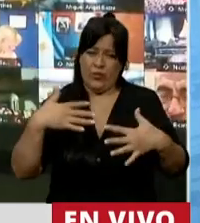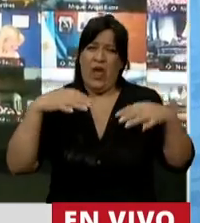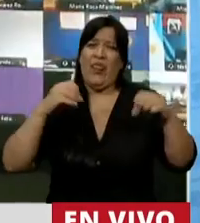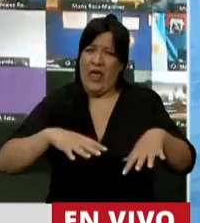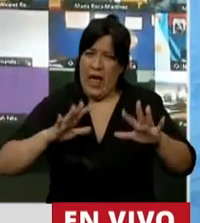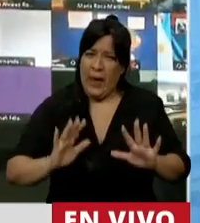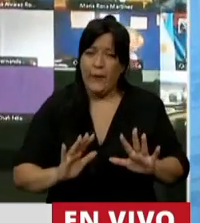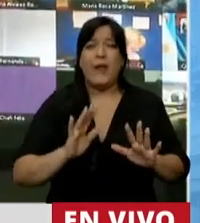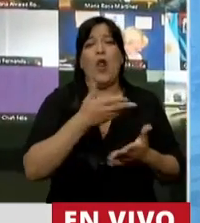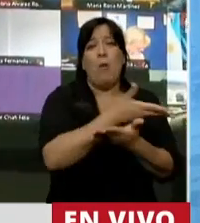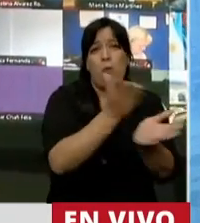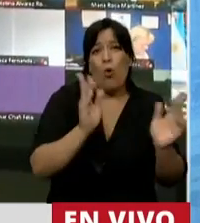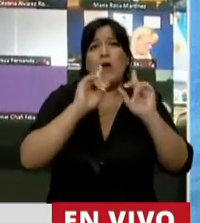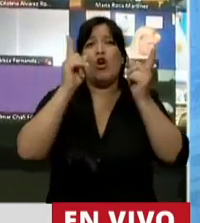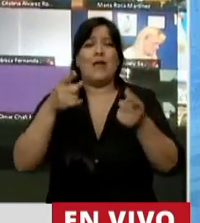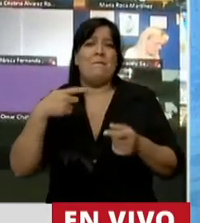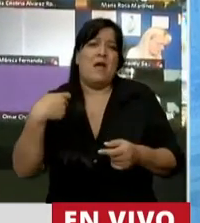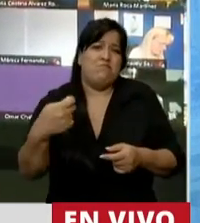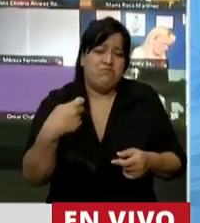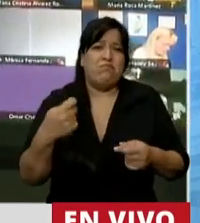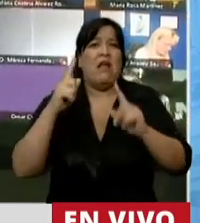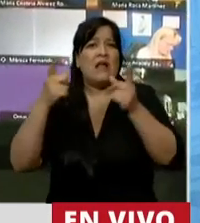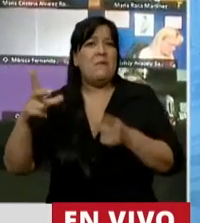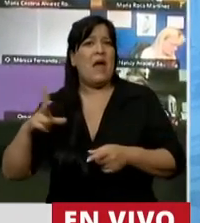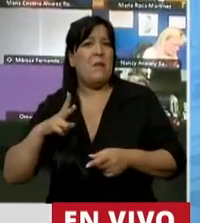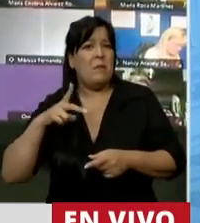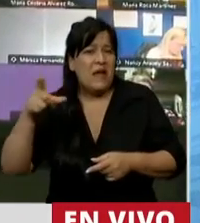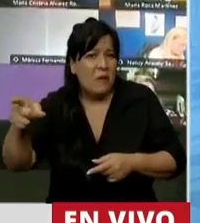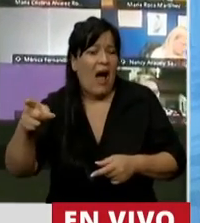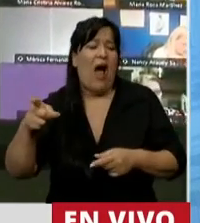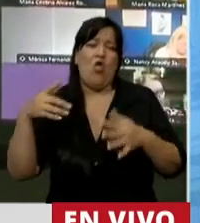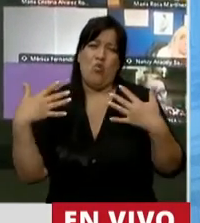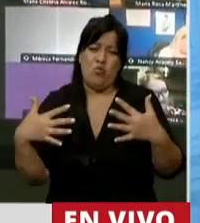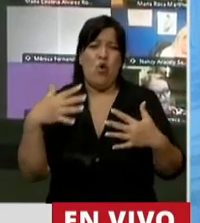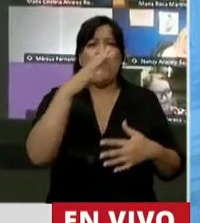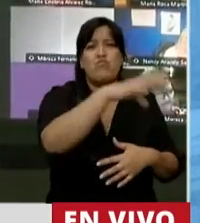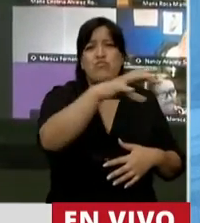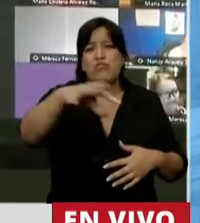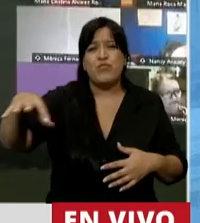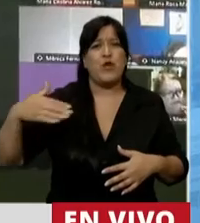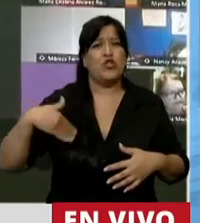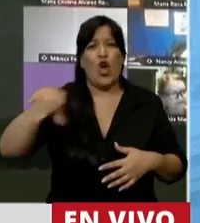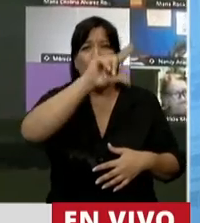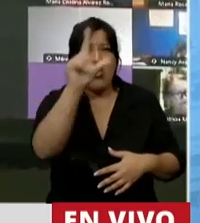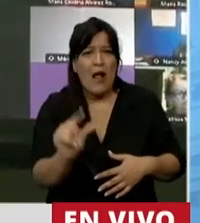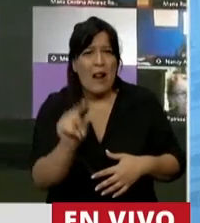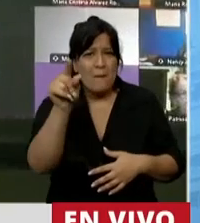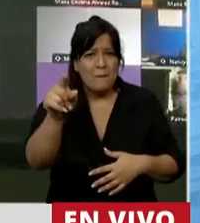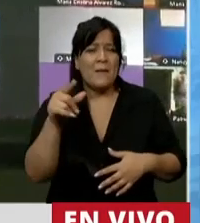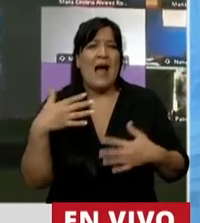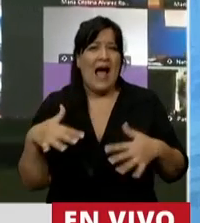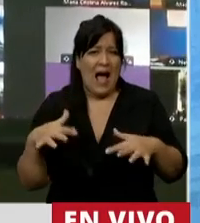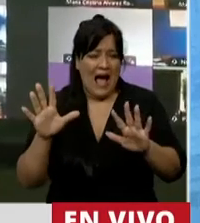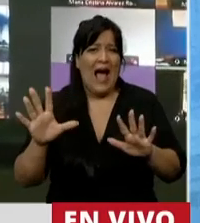sector público como en la seguridad social, inclusive en el privado, en muchos lugares del país que distan un poquito más del